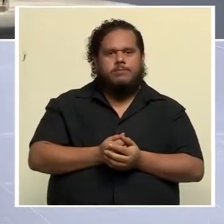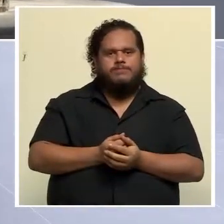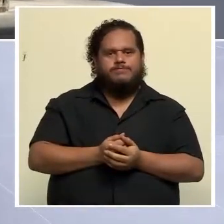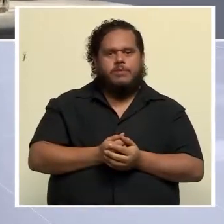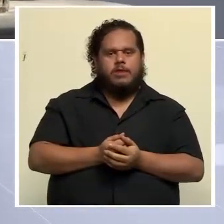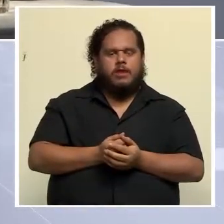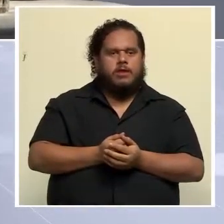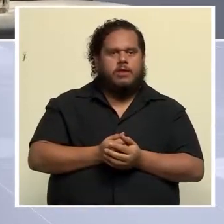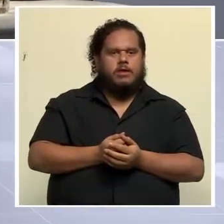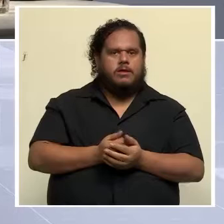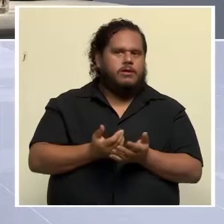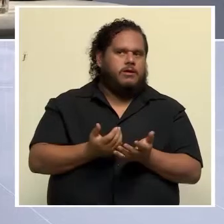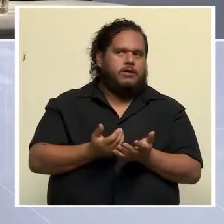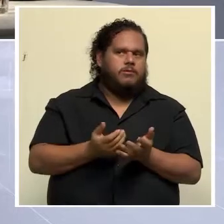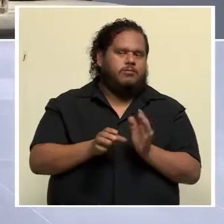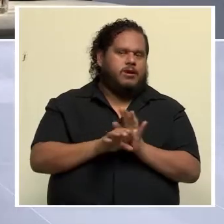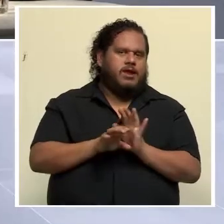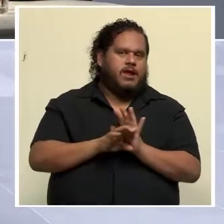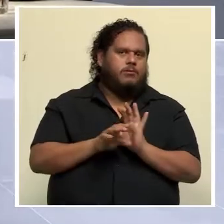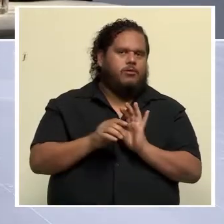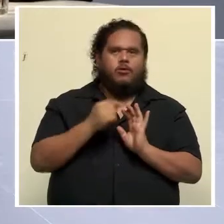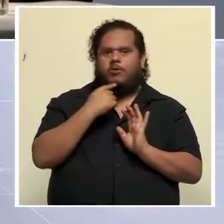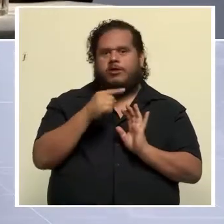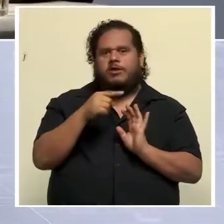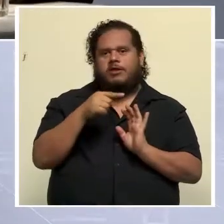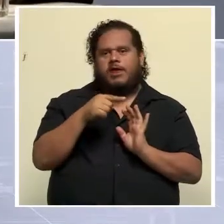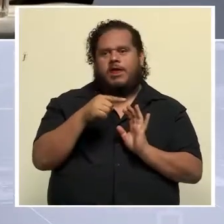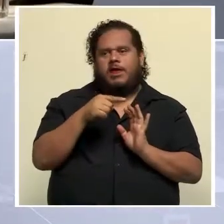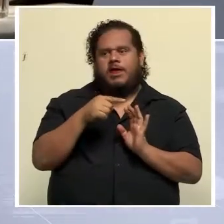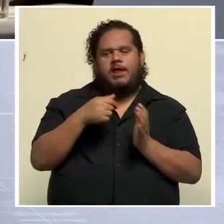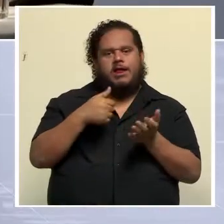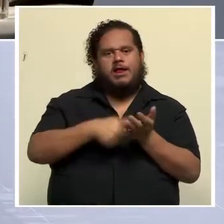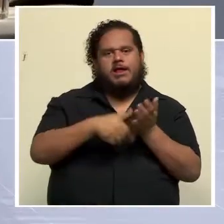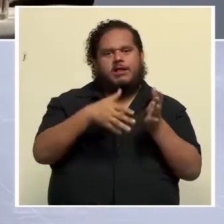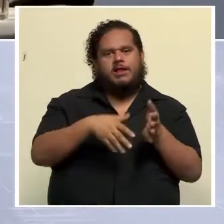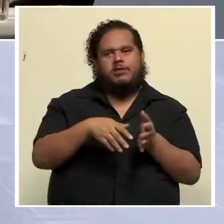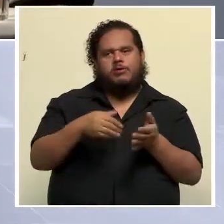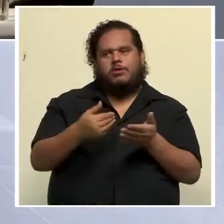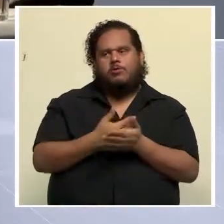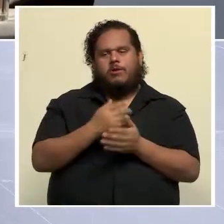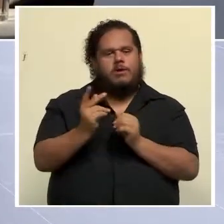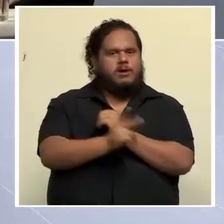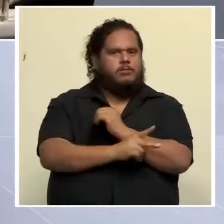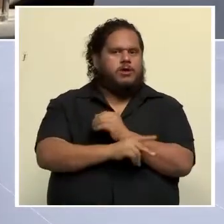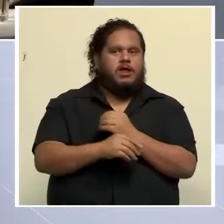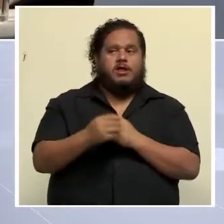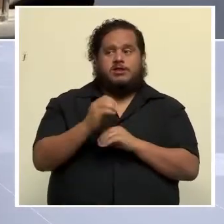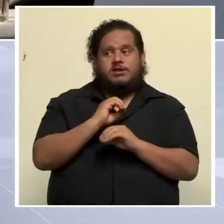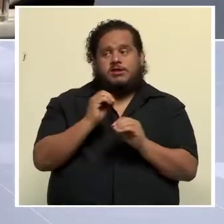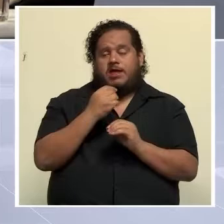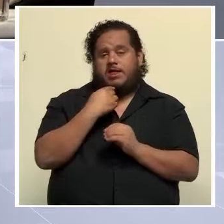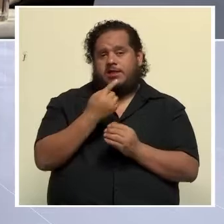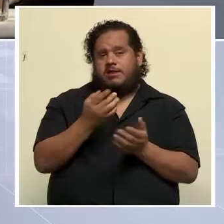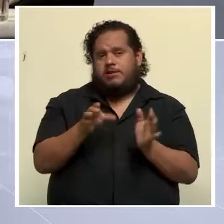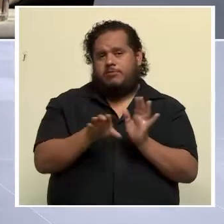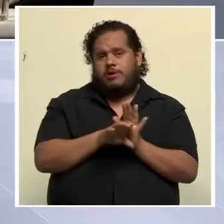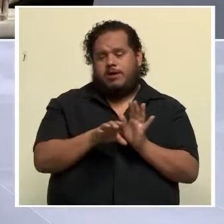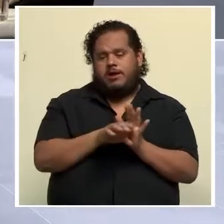en tanto como plantea el candidato de Nueva República, sin argumentar,